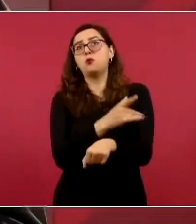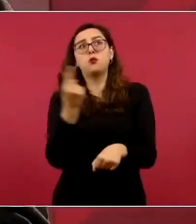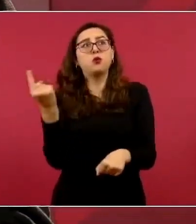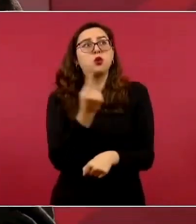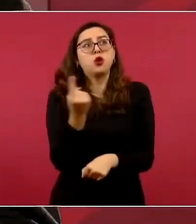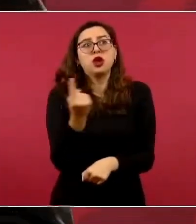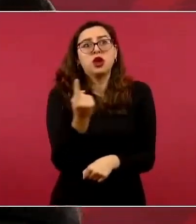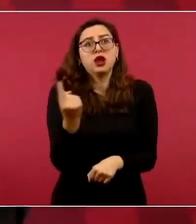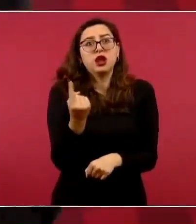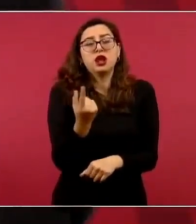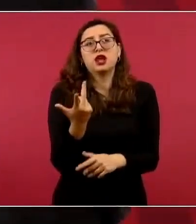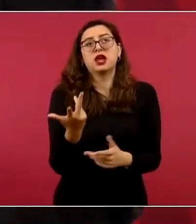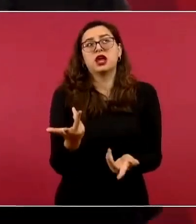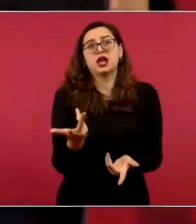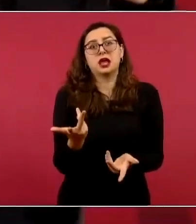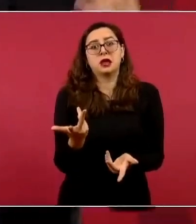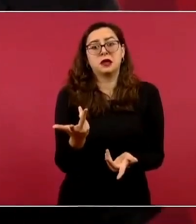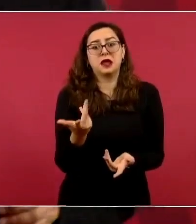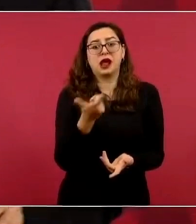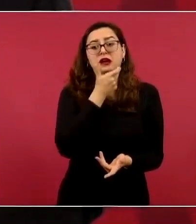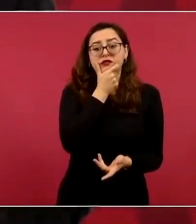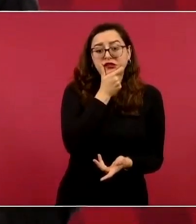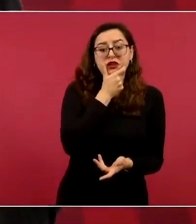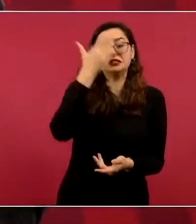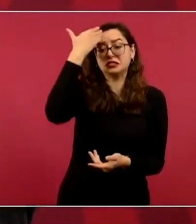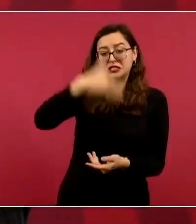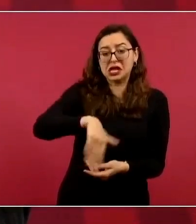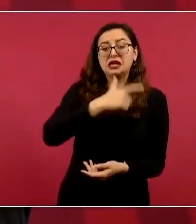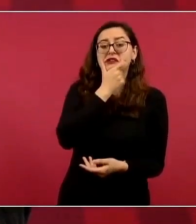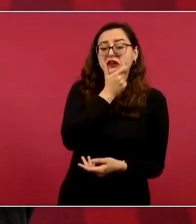porque hablan inglés